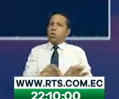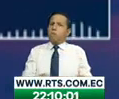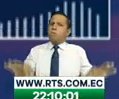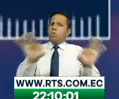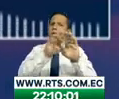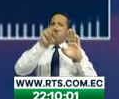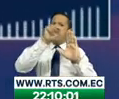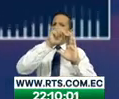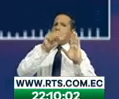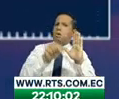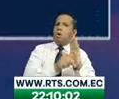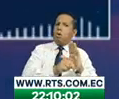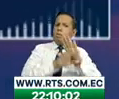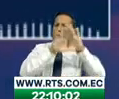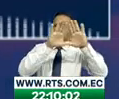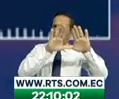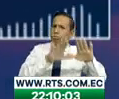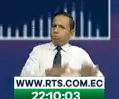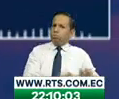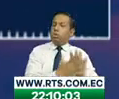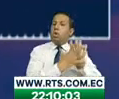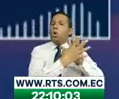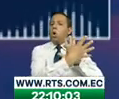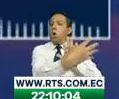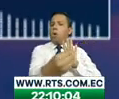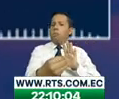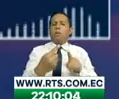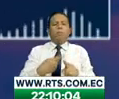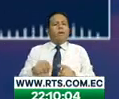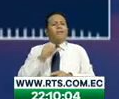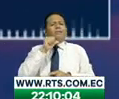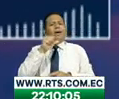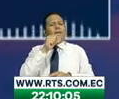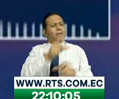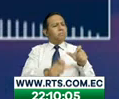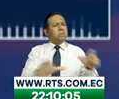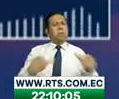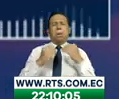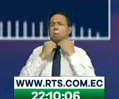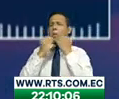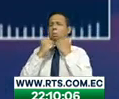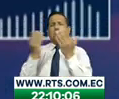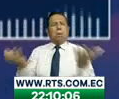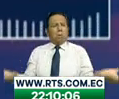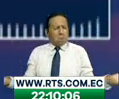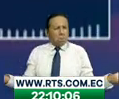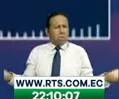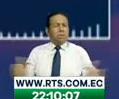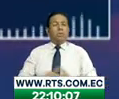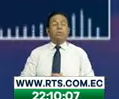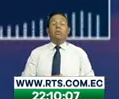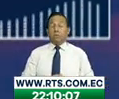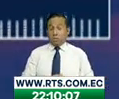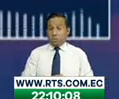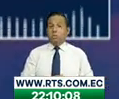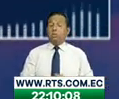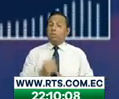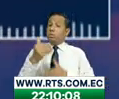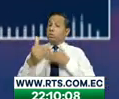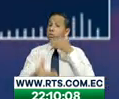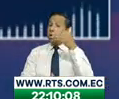estaba en detalle específico para el cumplimiento de situaciones en las que se presente